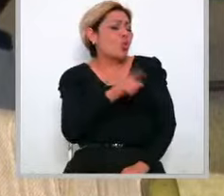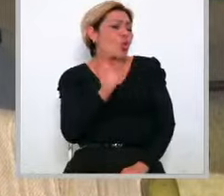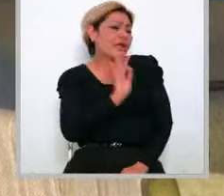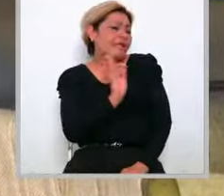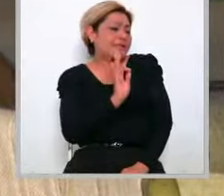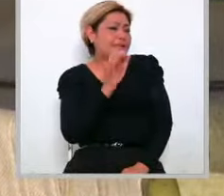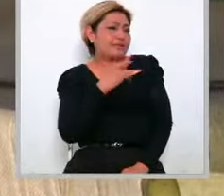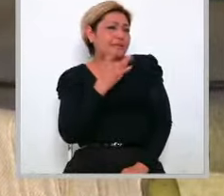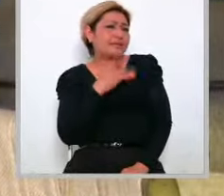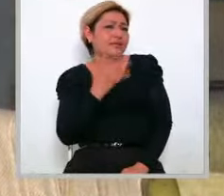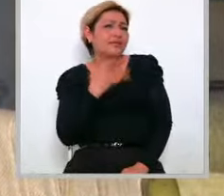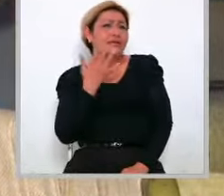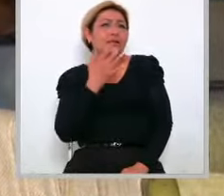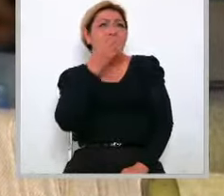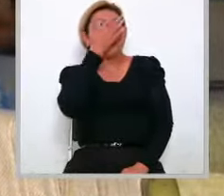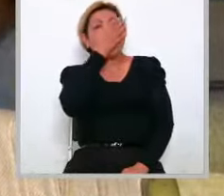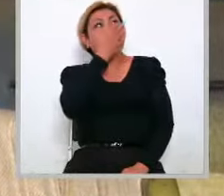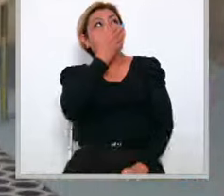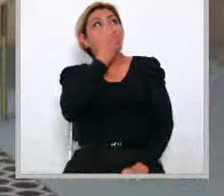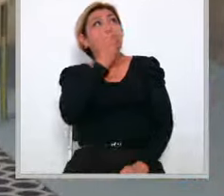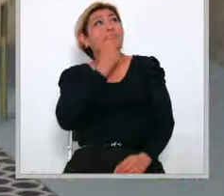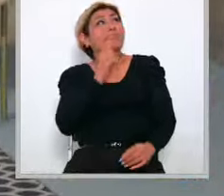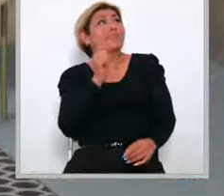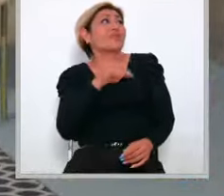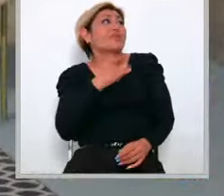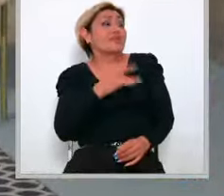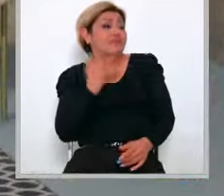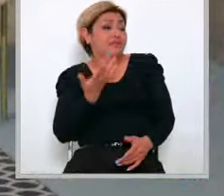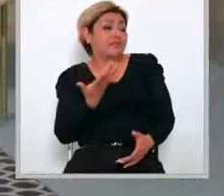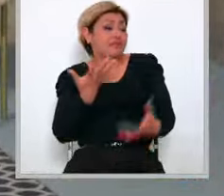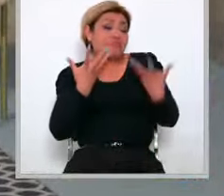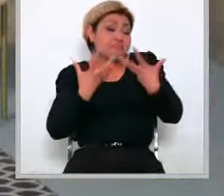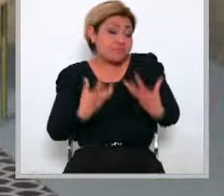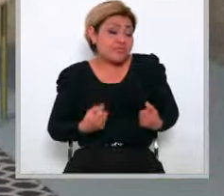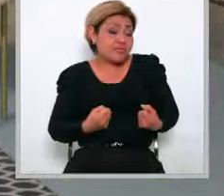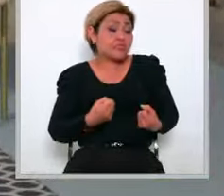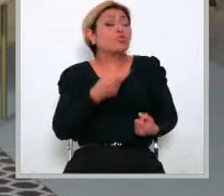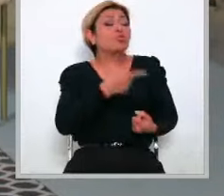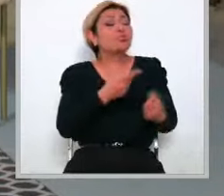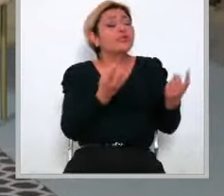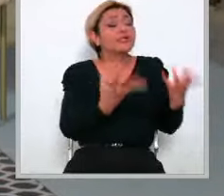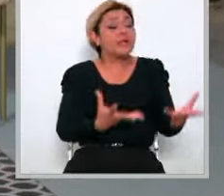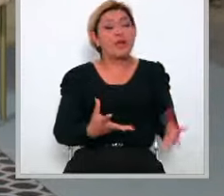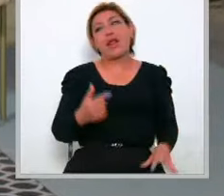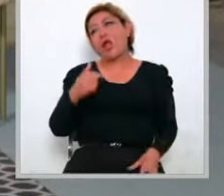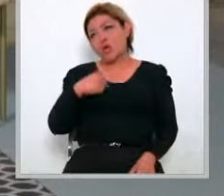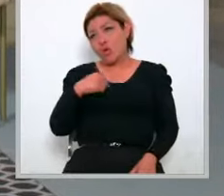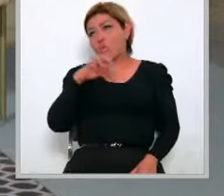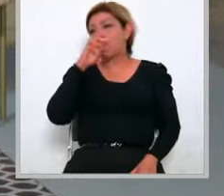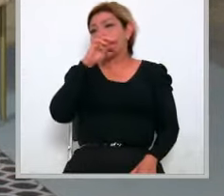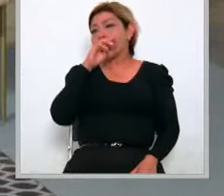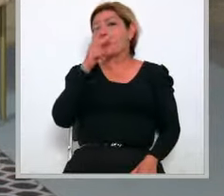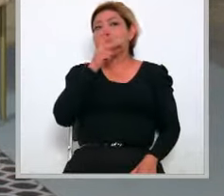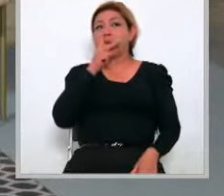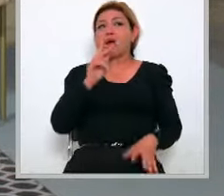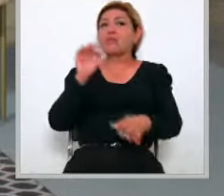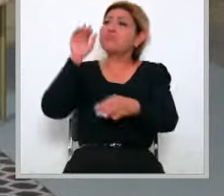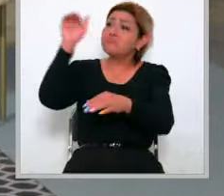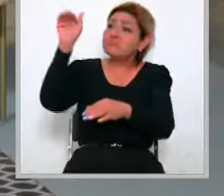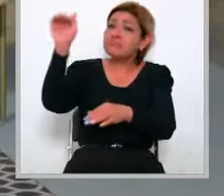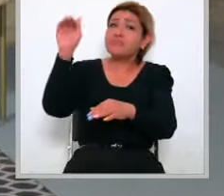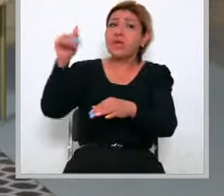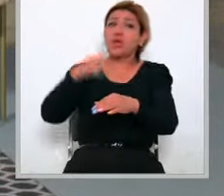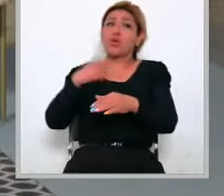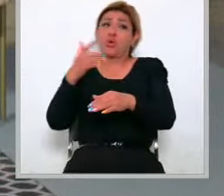así? Sí. Es importante, y así como Sofi, todas las niñas y niños tienen que tener esta comunicación constante en la familia, tener